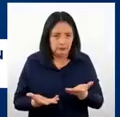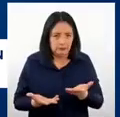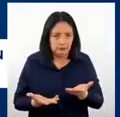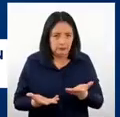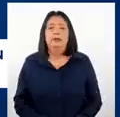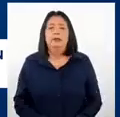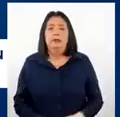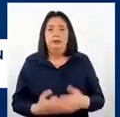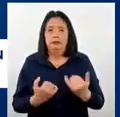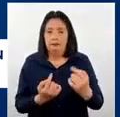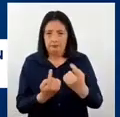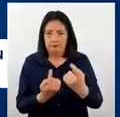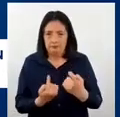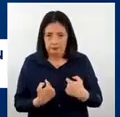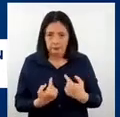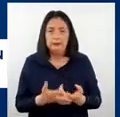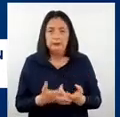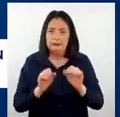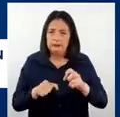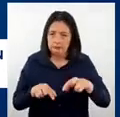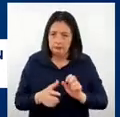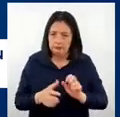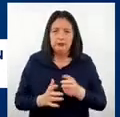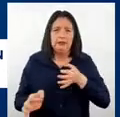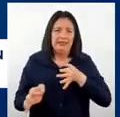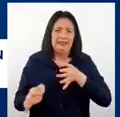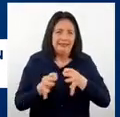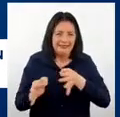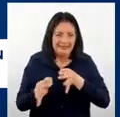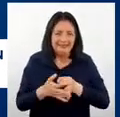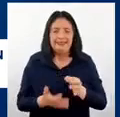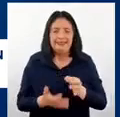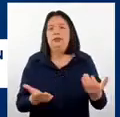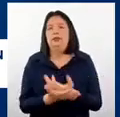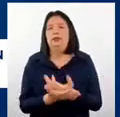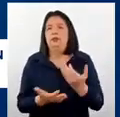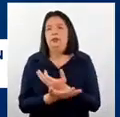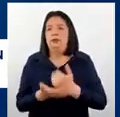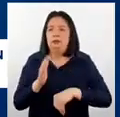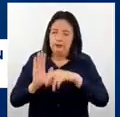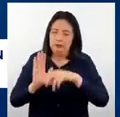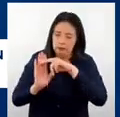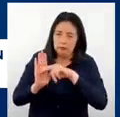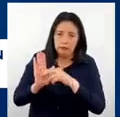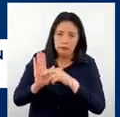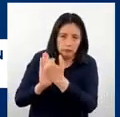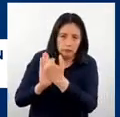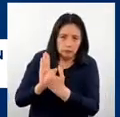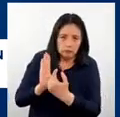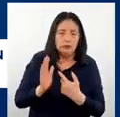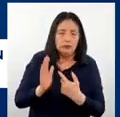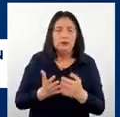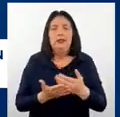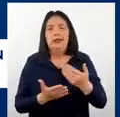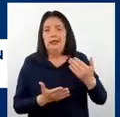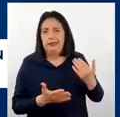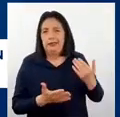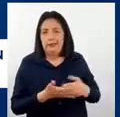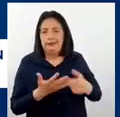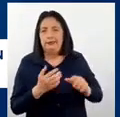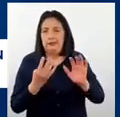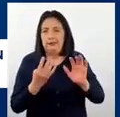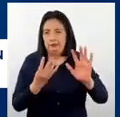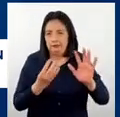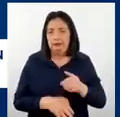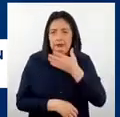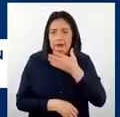que formulas nos permite precisamente explicar que hay unas nuevas disposiciones. Previamente, antes del 9 de